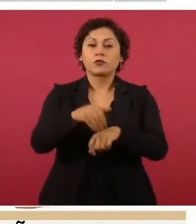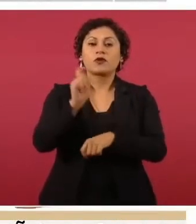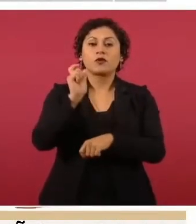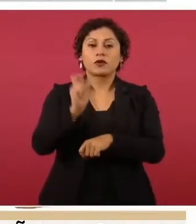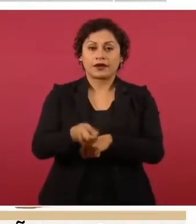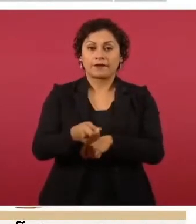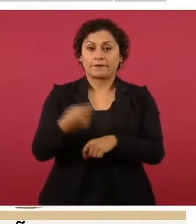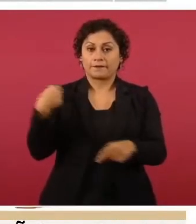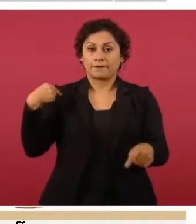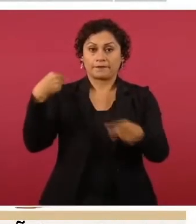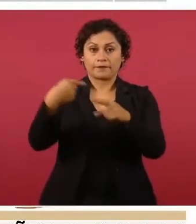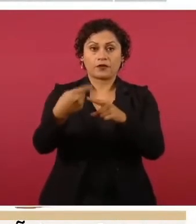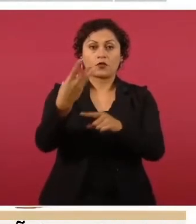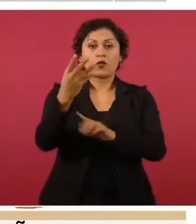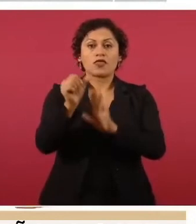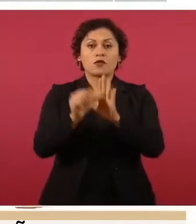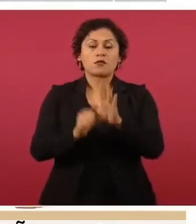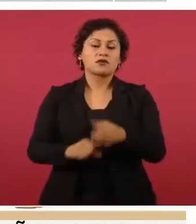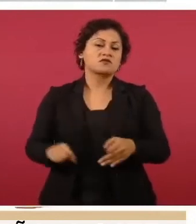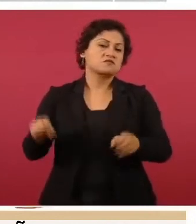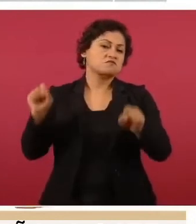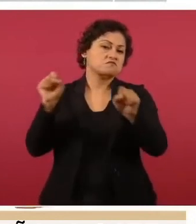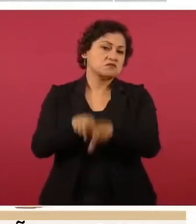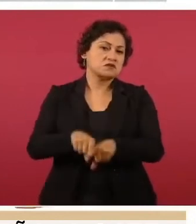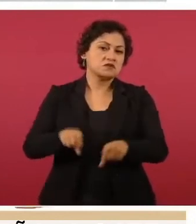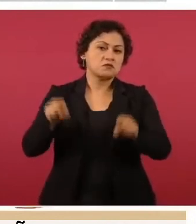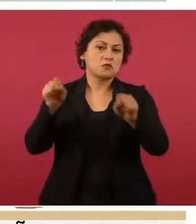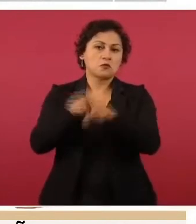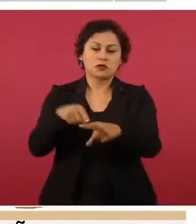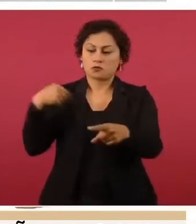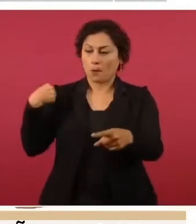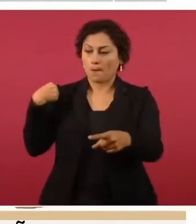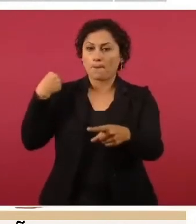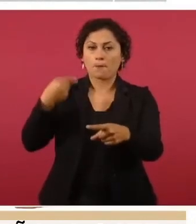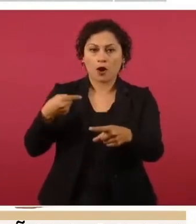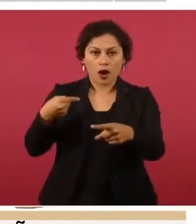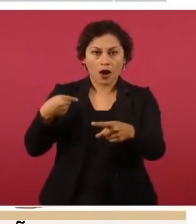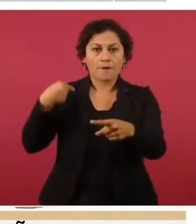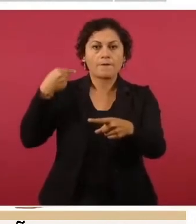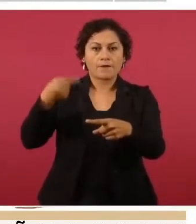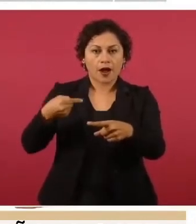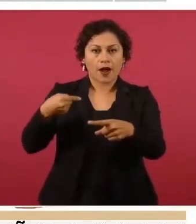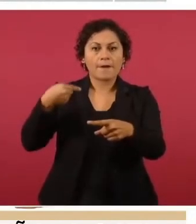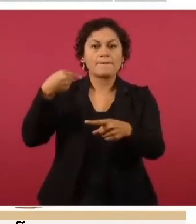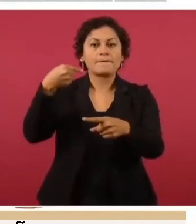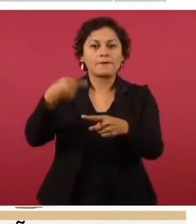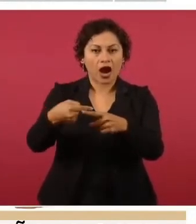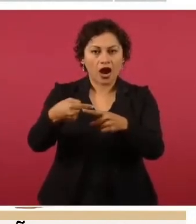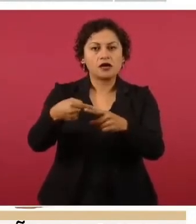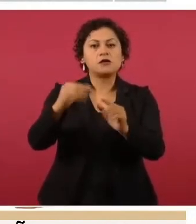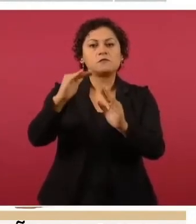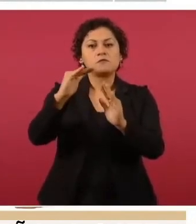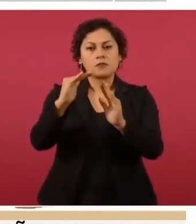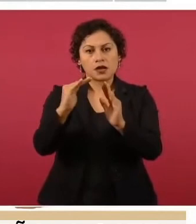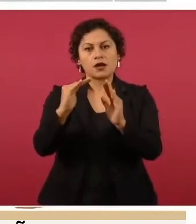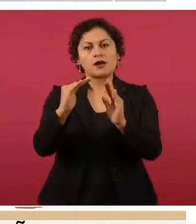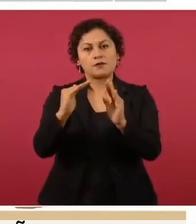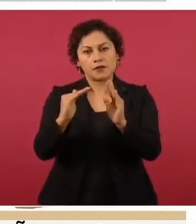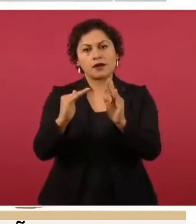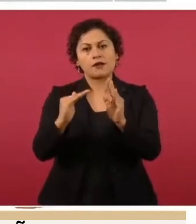estos 4 meses se ha presentado. Cada semana nueva que cierra tenemos una cantidad menor de casos con respecto a las